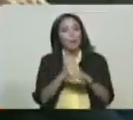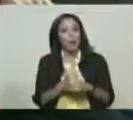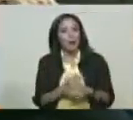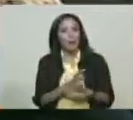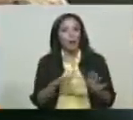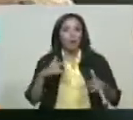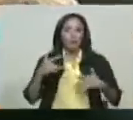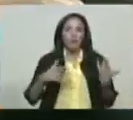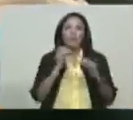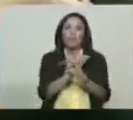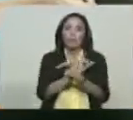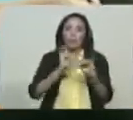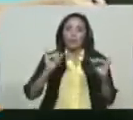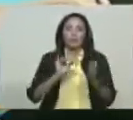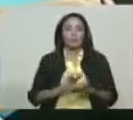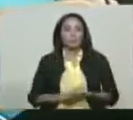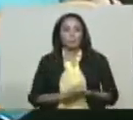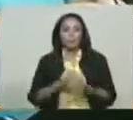actos de independencia.